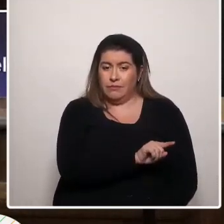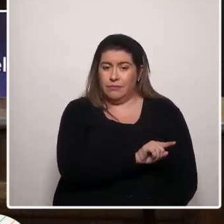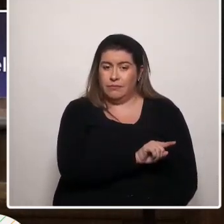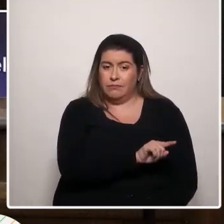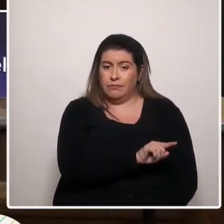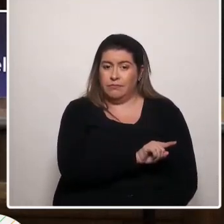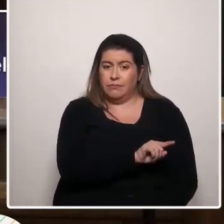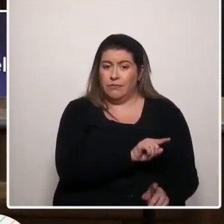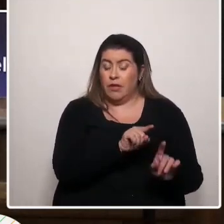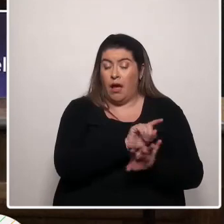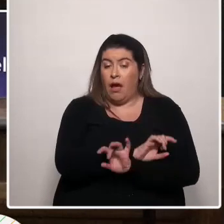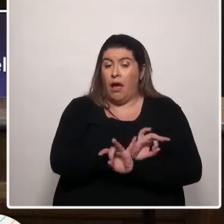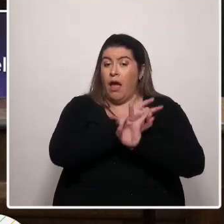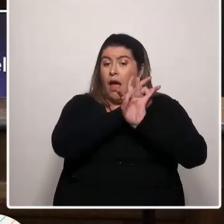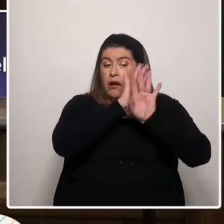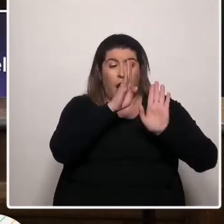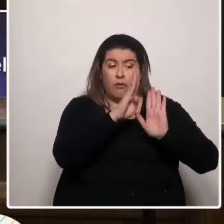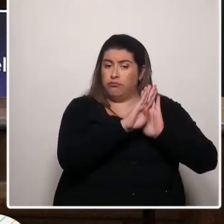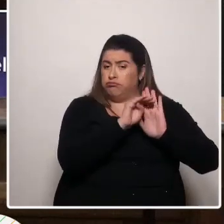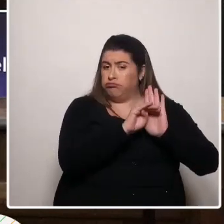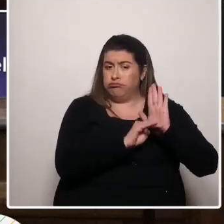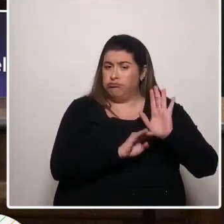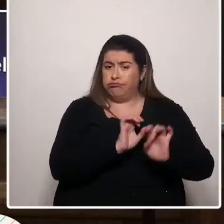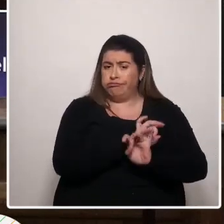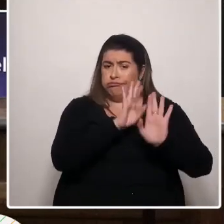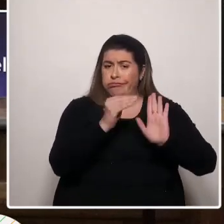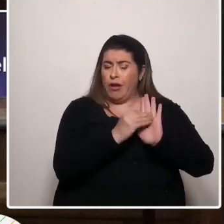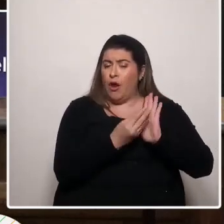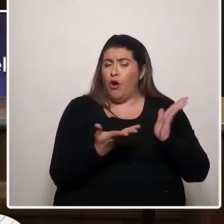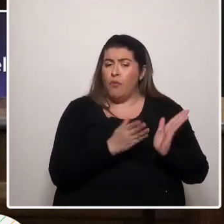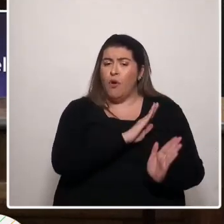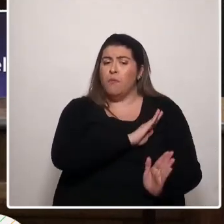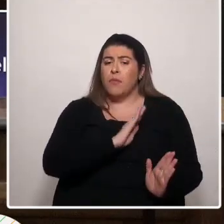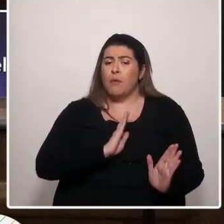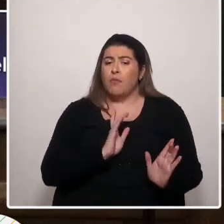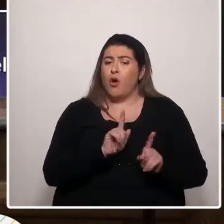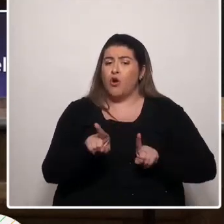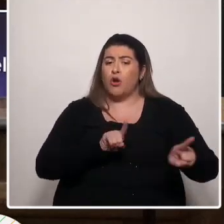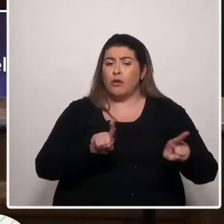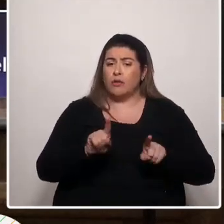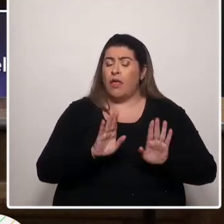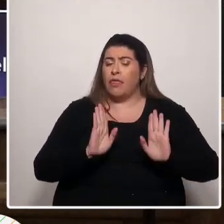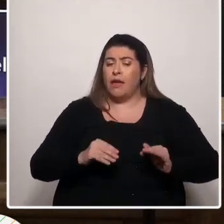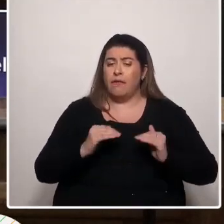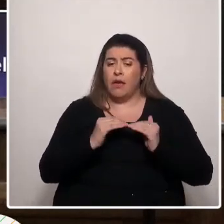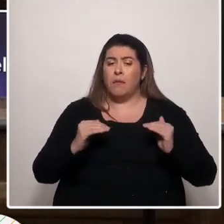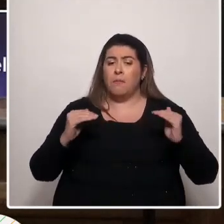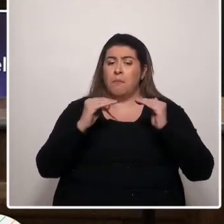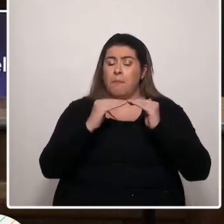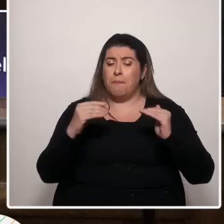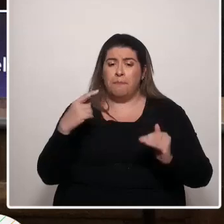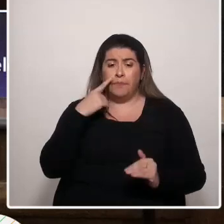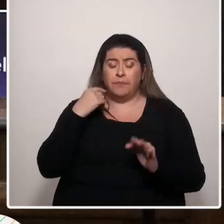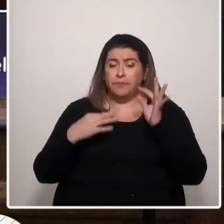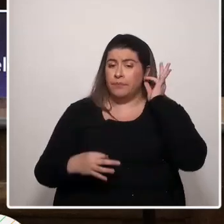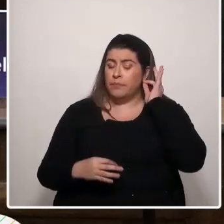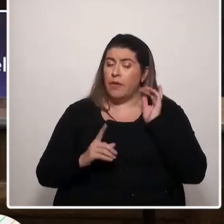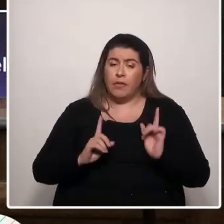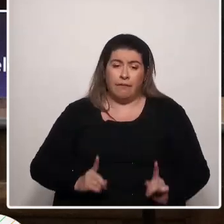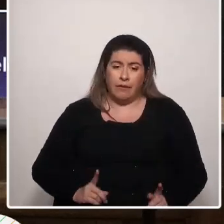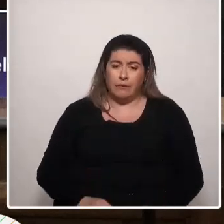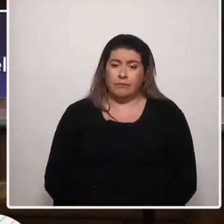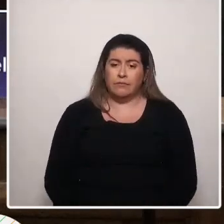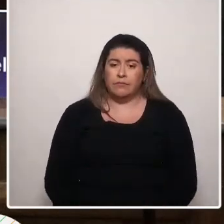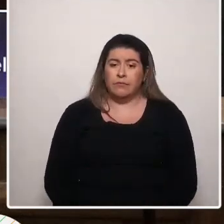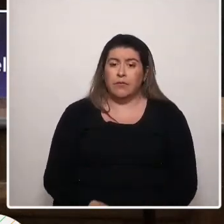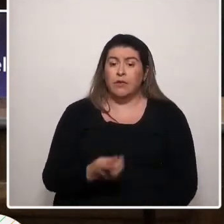están muy claramente definidas, creo yo, respecto de la integración de la coordinación que tiene que ser paritaria y que además no solo comparto el que